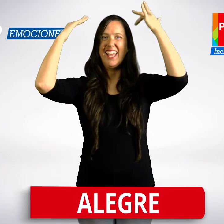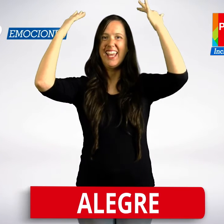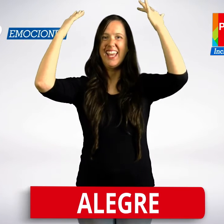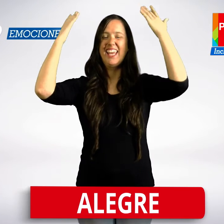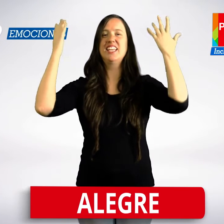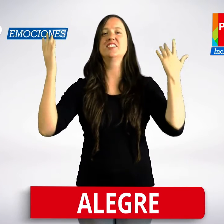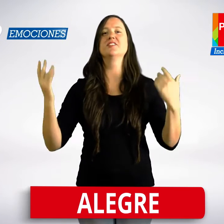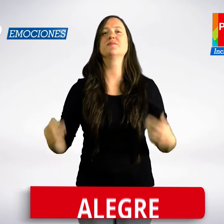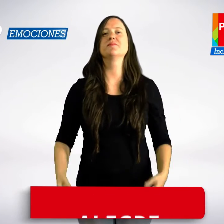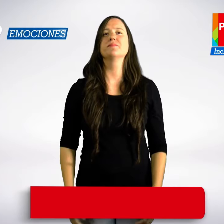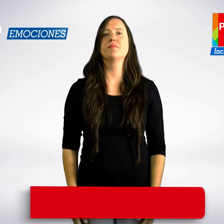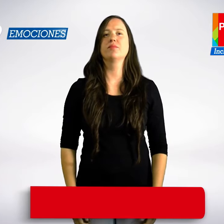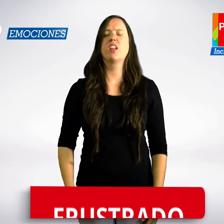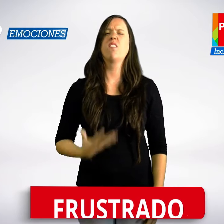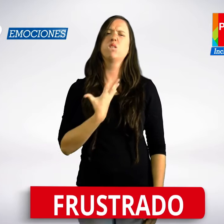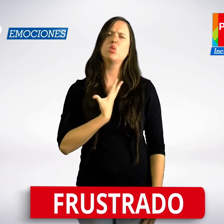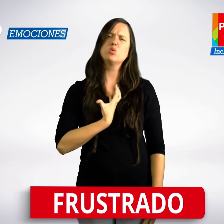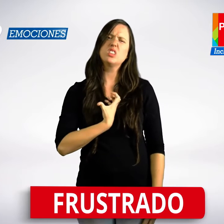Alegre.